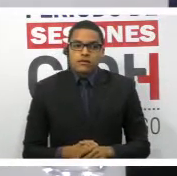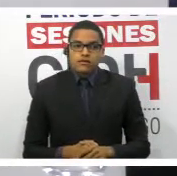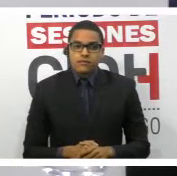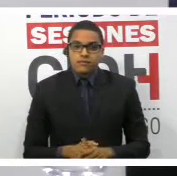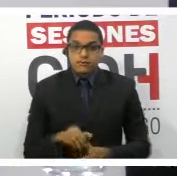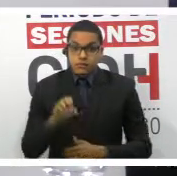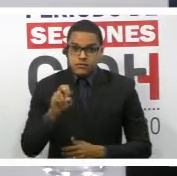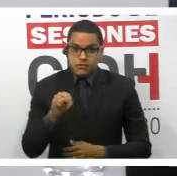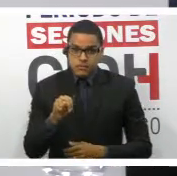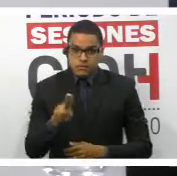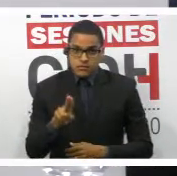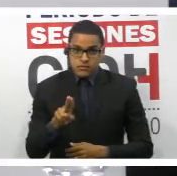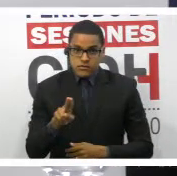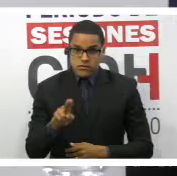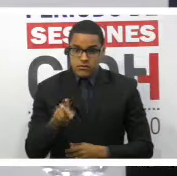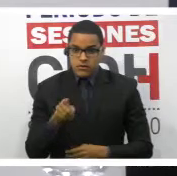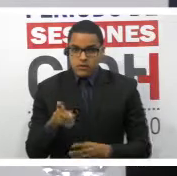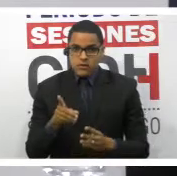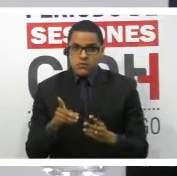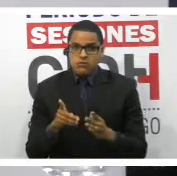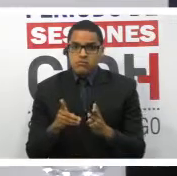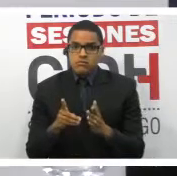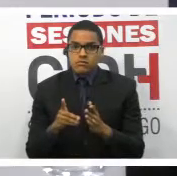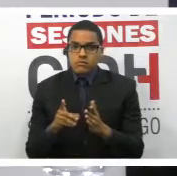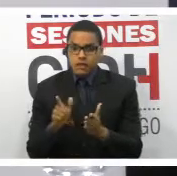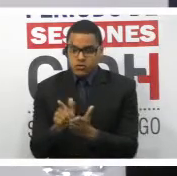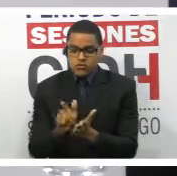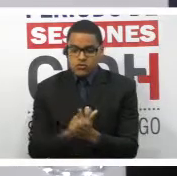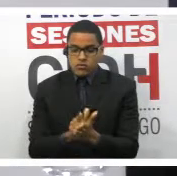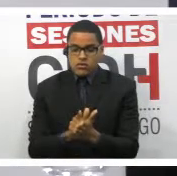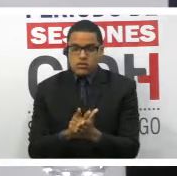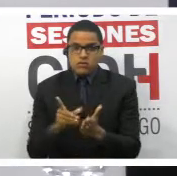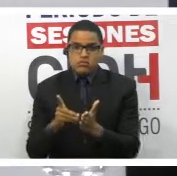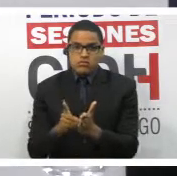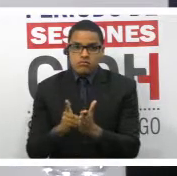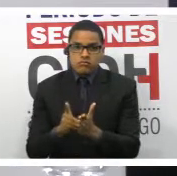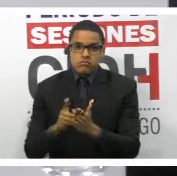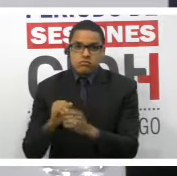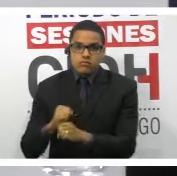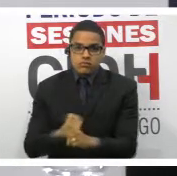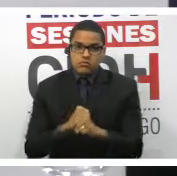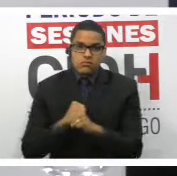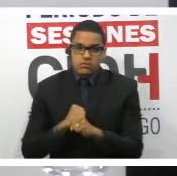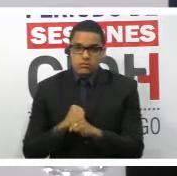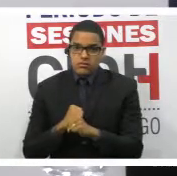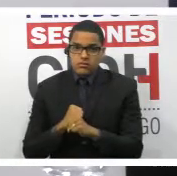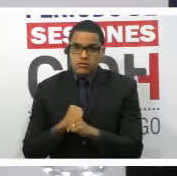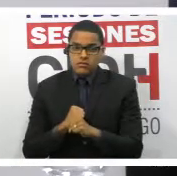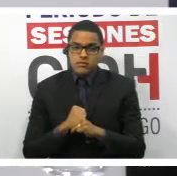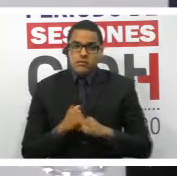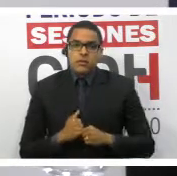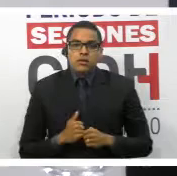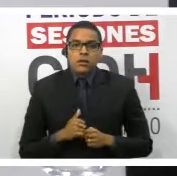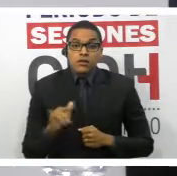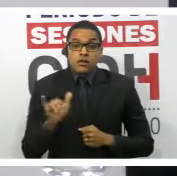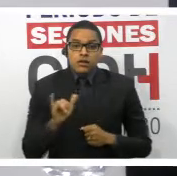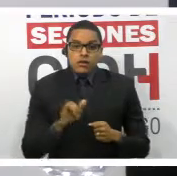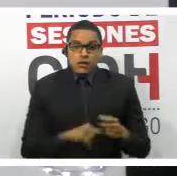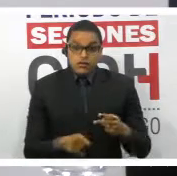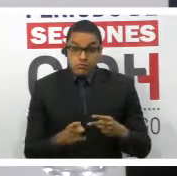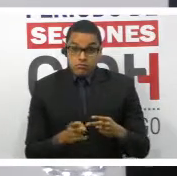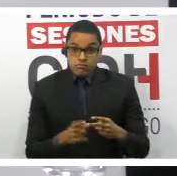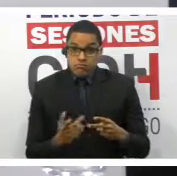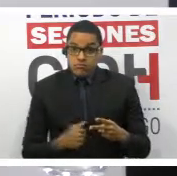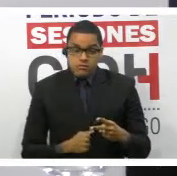los derechos con personas de discapacidad y sus disposiciones relativas a capacidad jurídica y